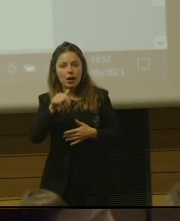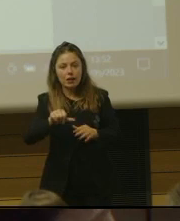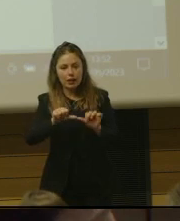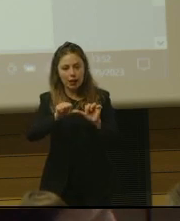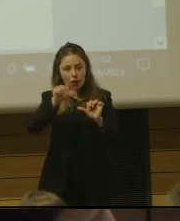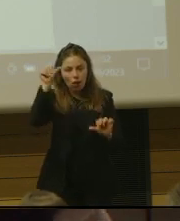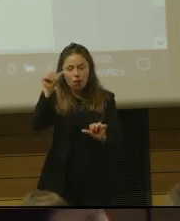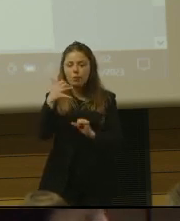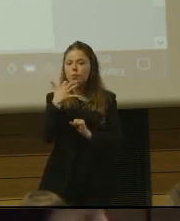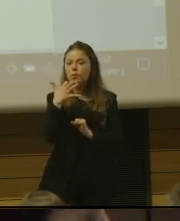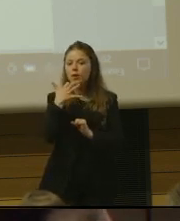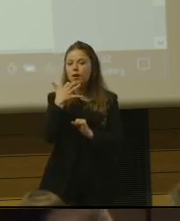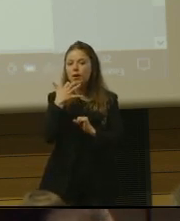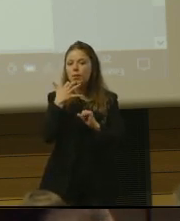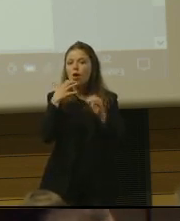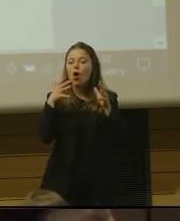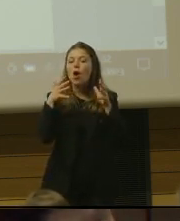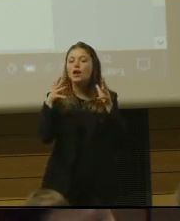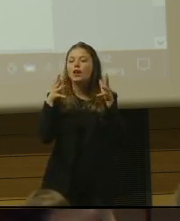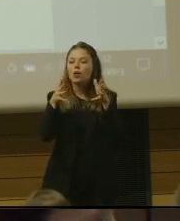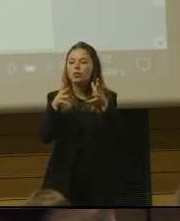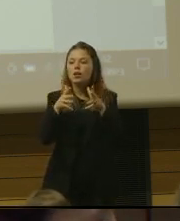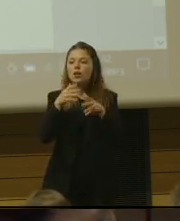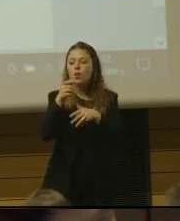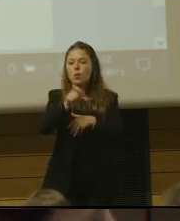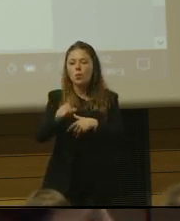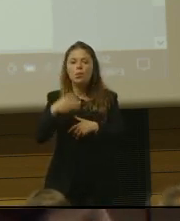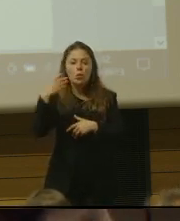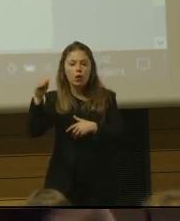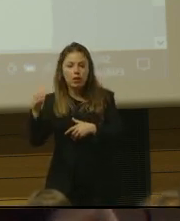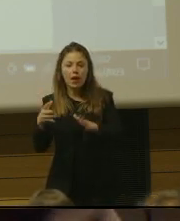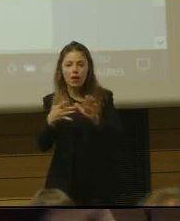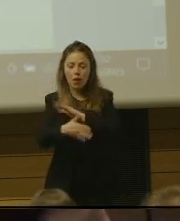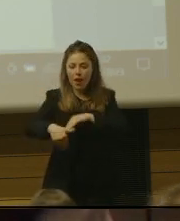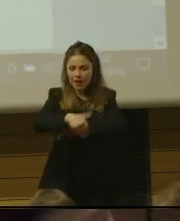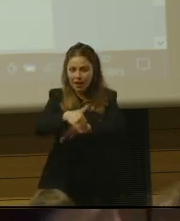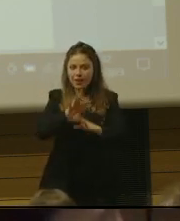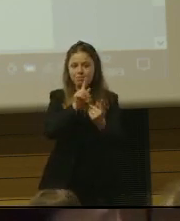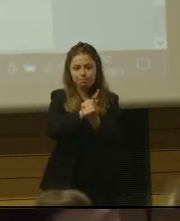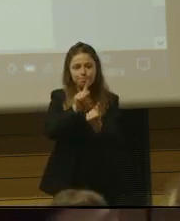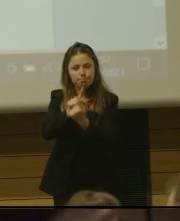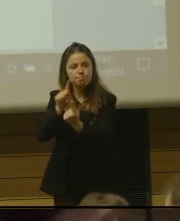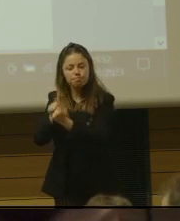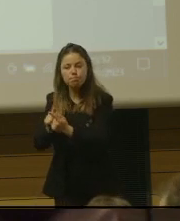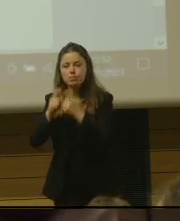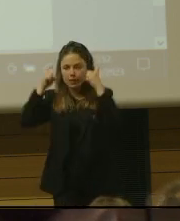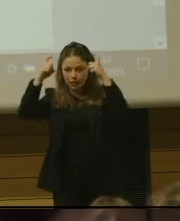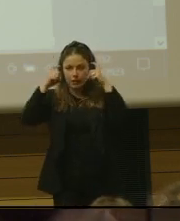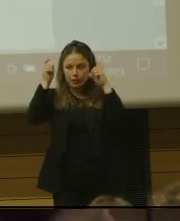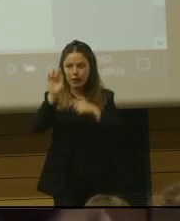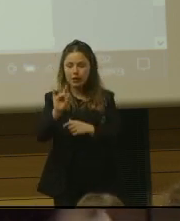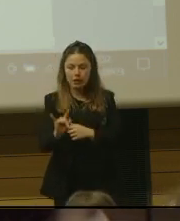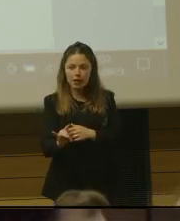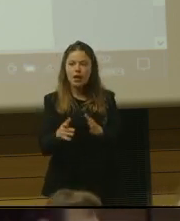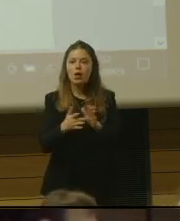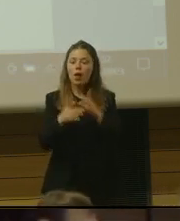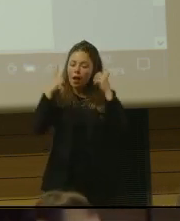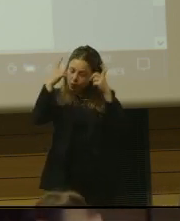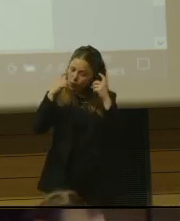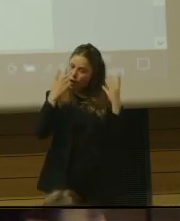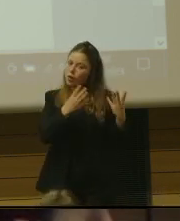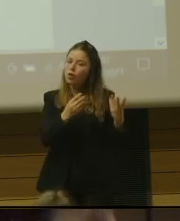en concreto tenemos al Consejo de la Mocedad, que se encarga bastante de estar a pie de calle y que lo intenta con bastante